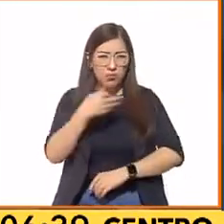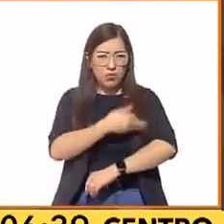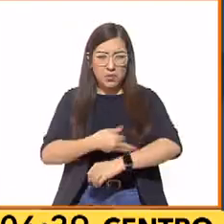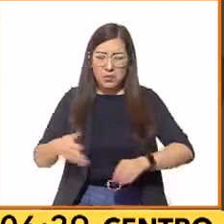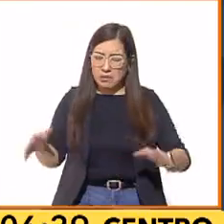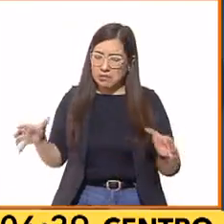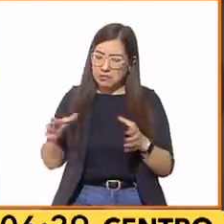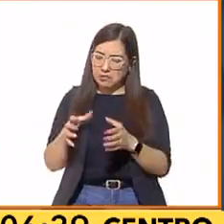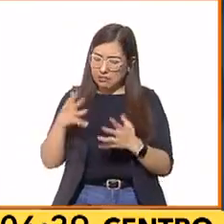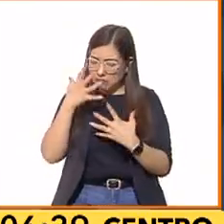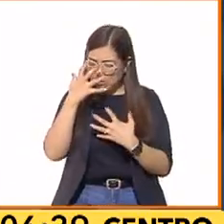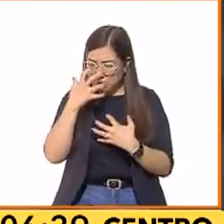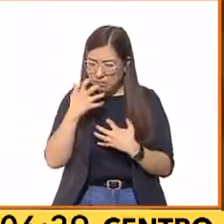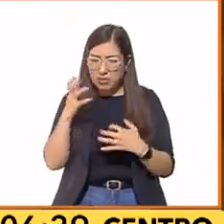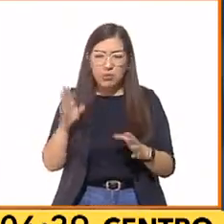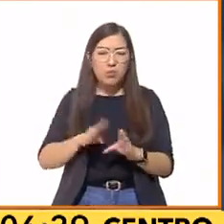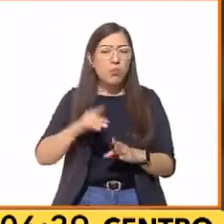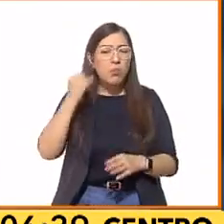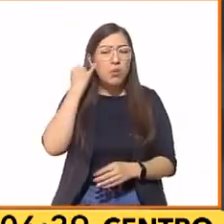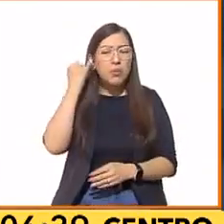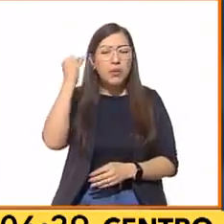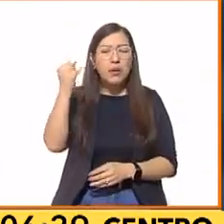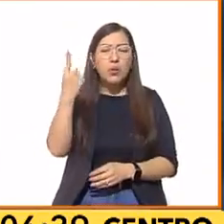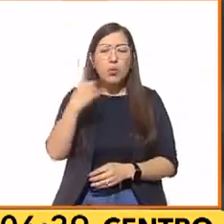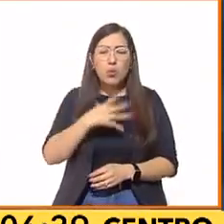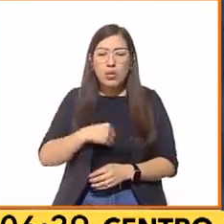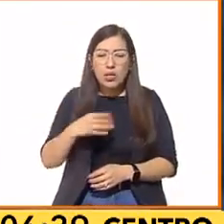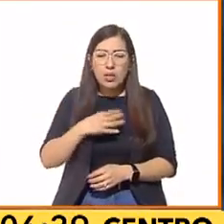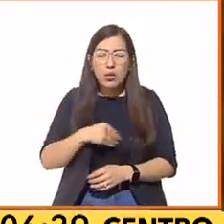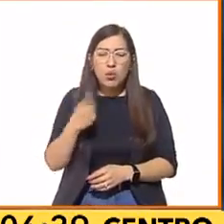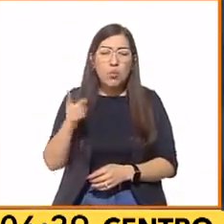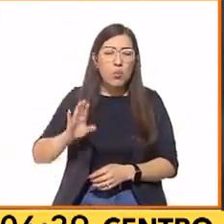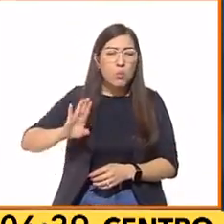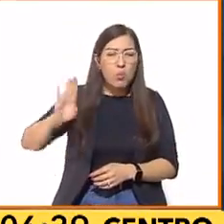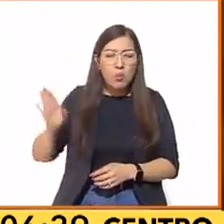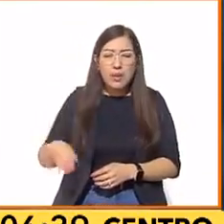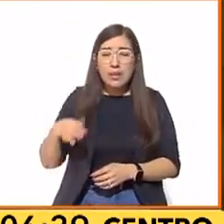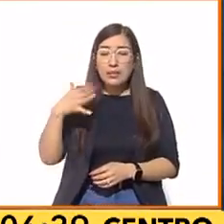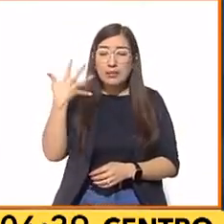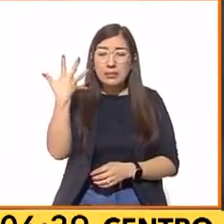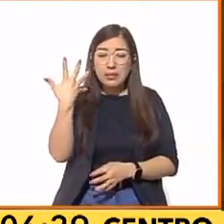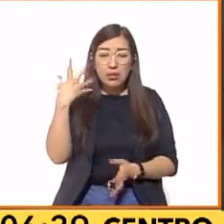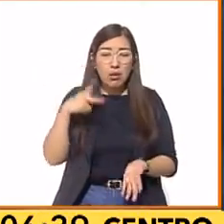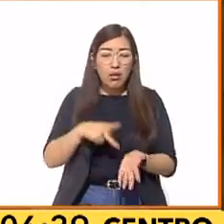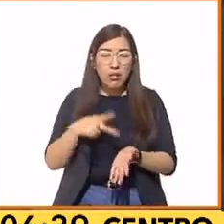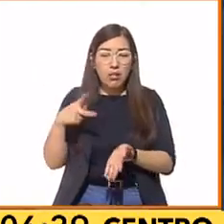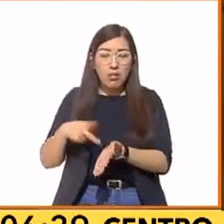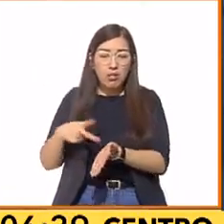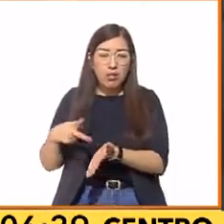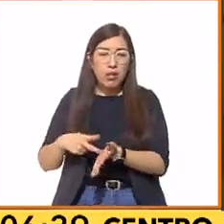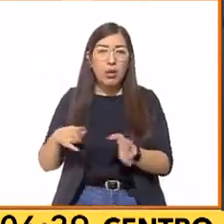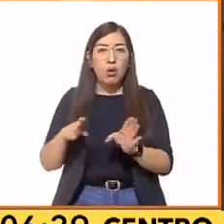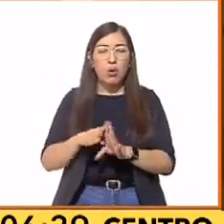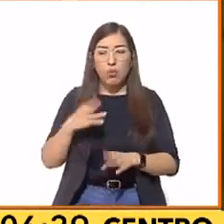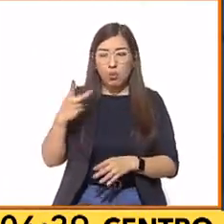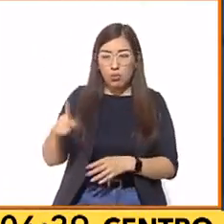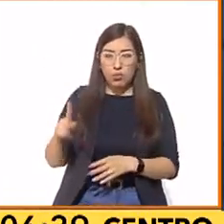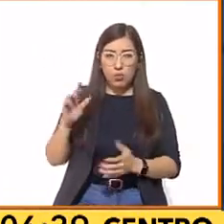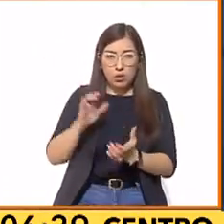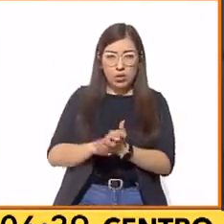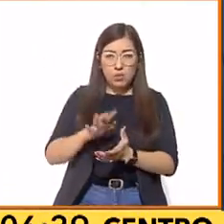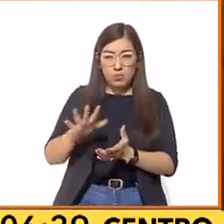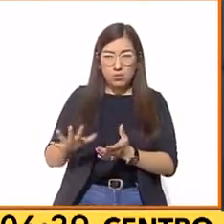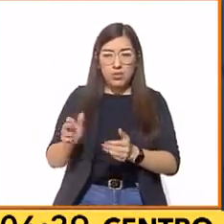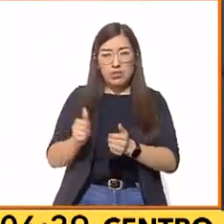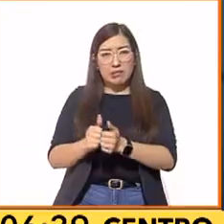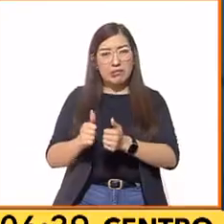la pérdida de un hijo, de una hija. Y la separación también de su La familia. separación por tanto tiempo, en donde Margarita se hizo cargo